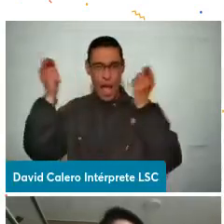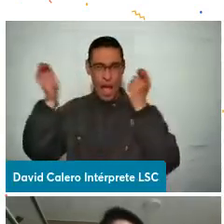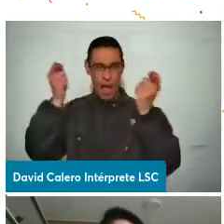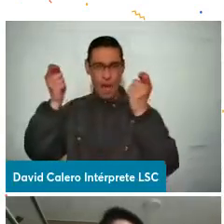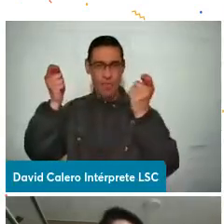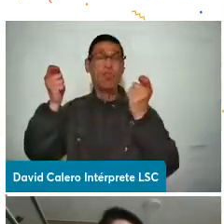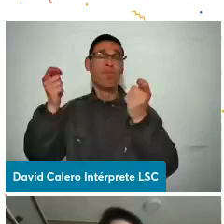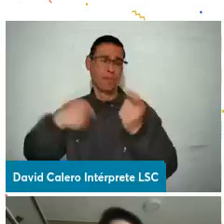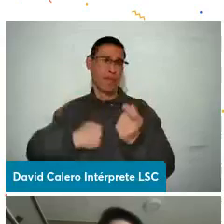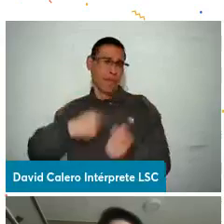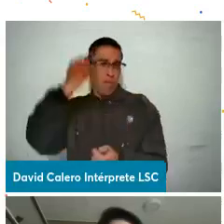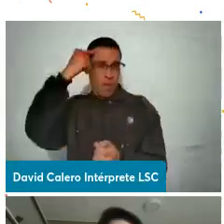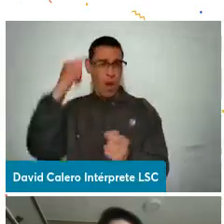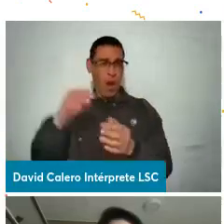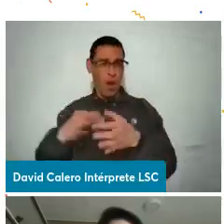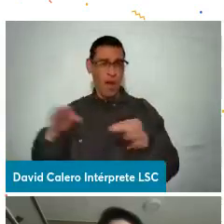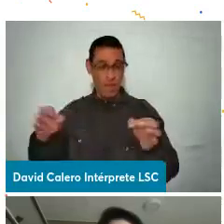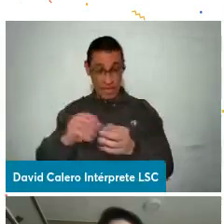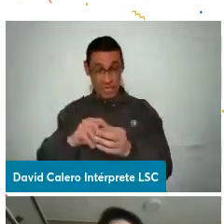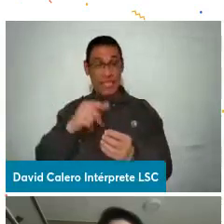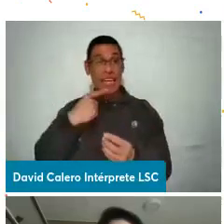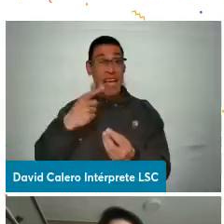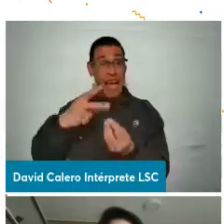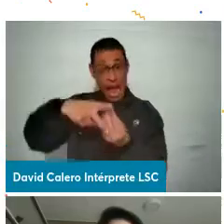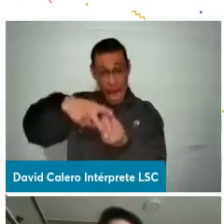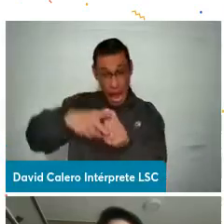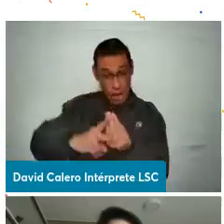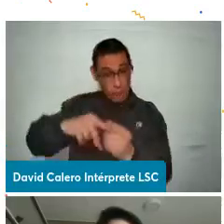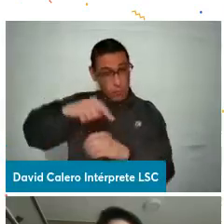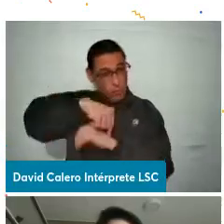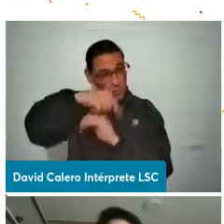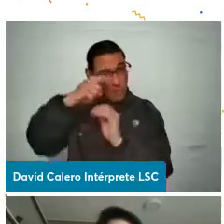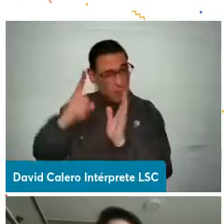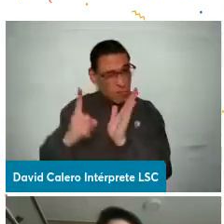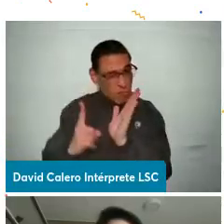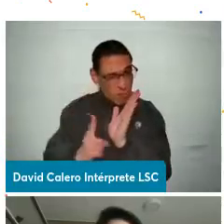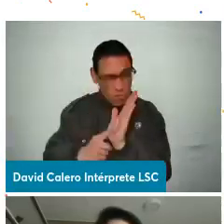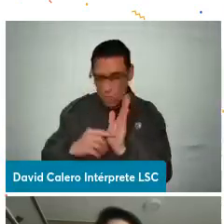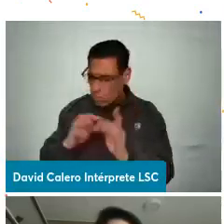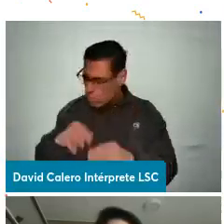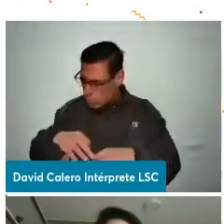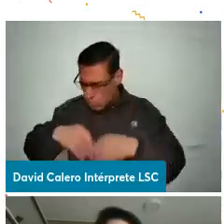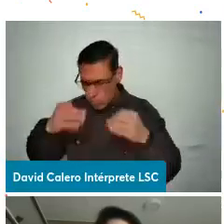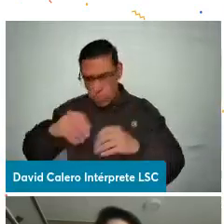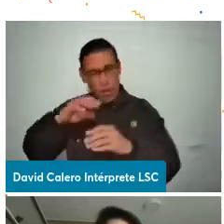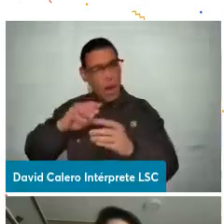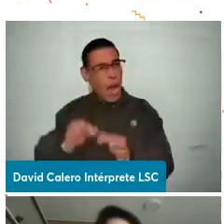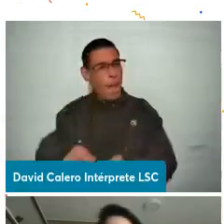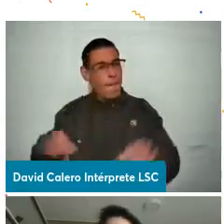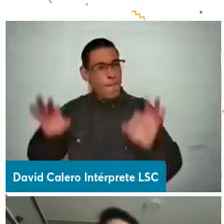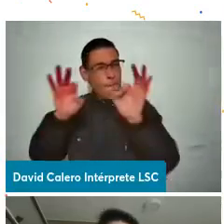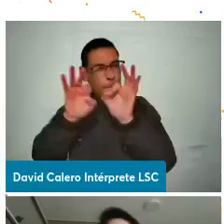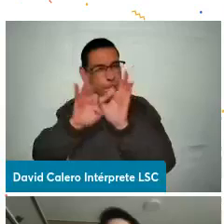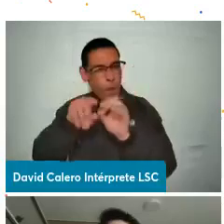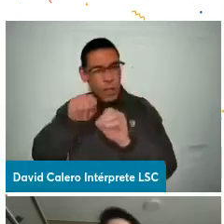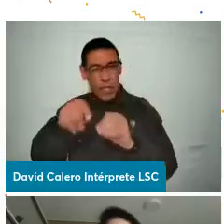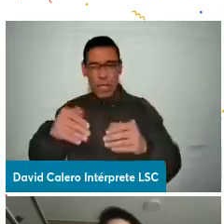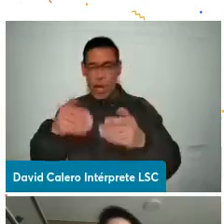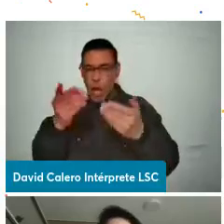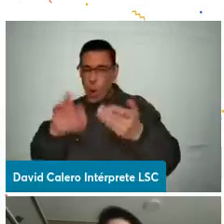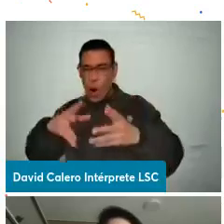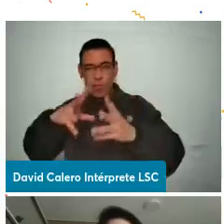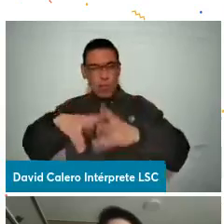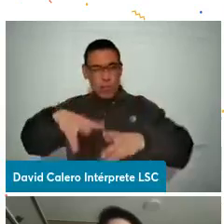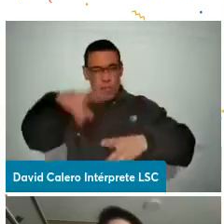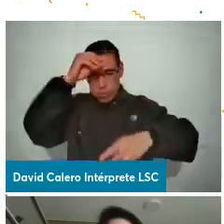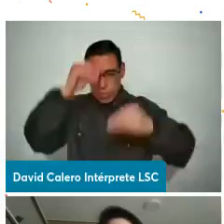la herramienta más poderosa para derribar este tipo de barreras de aprendizaje debe ser la tecnología. Es un recurso